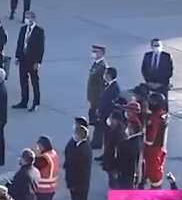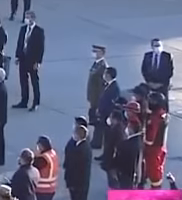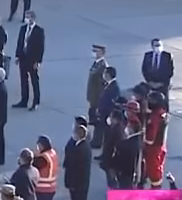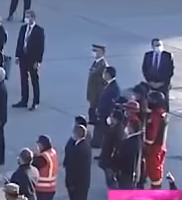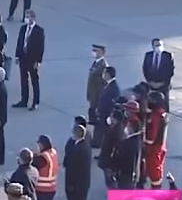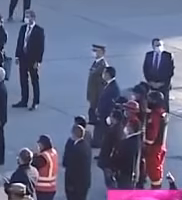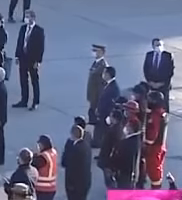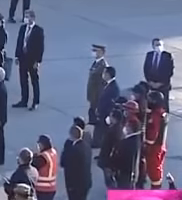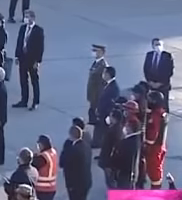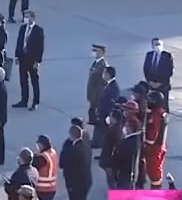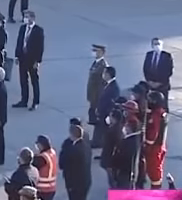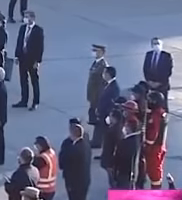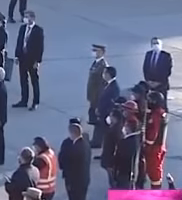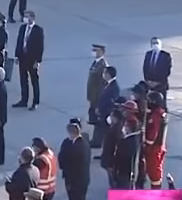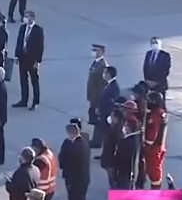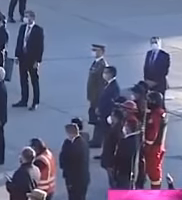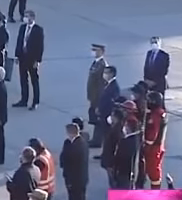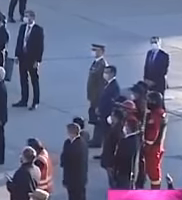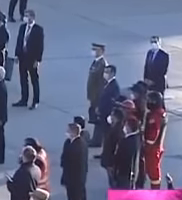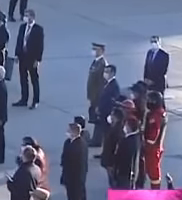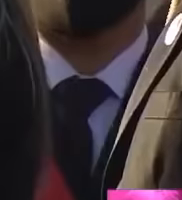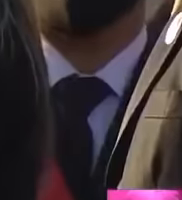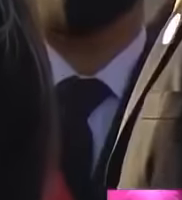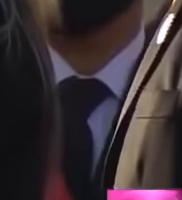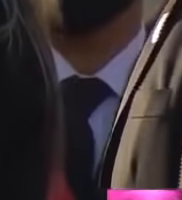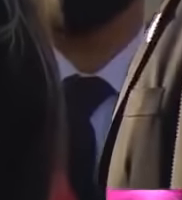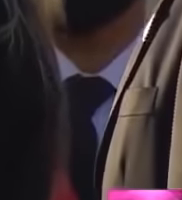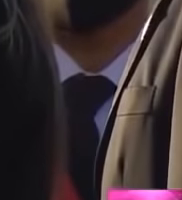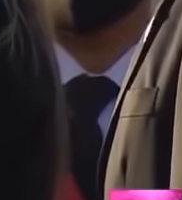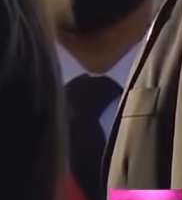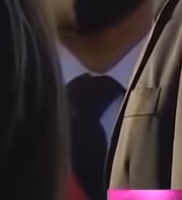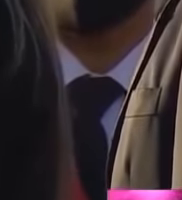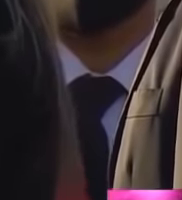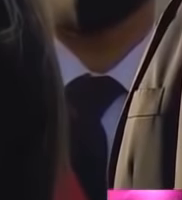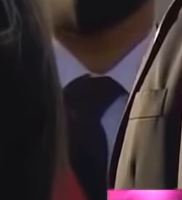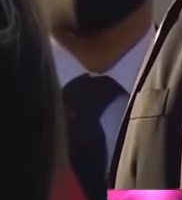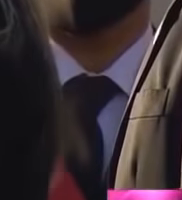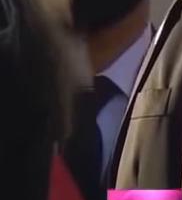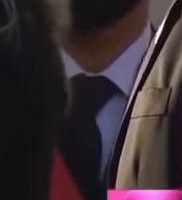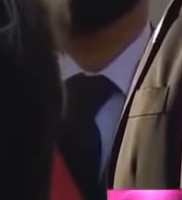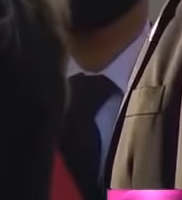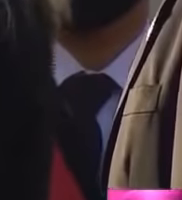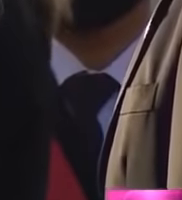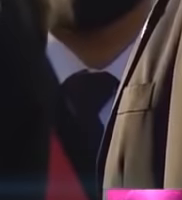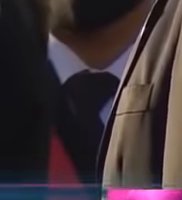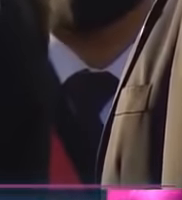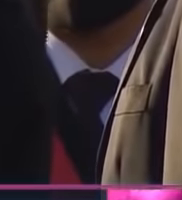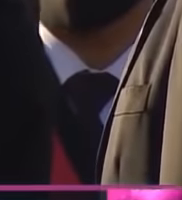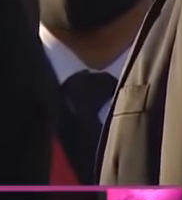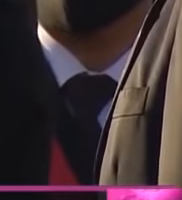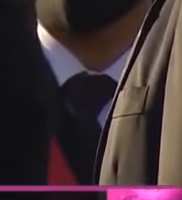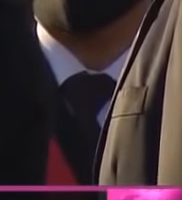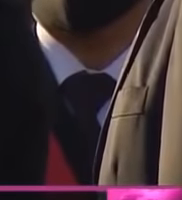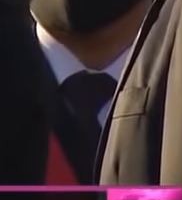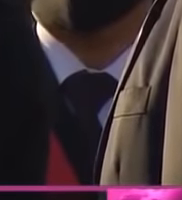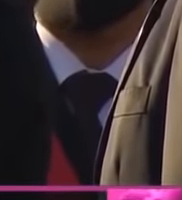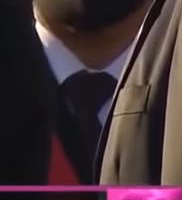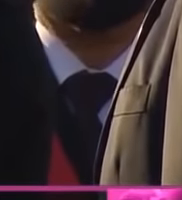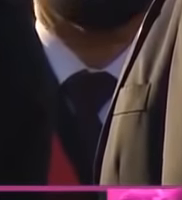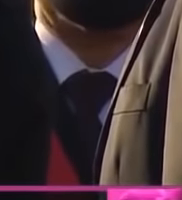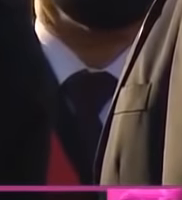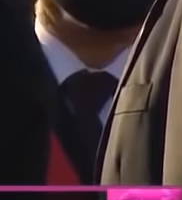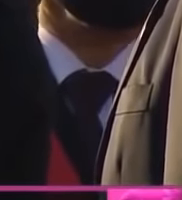Con la venia de Su Majestad, invito al presidente del Consejo Municipal del Alto, Antíoco Cala, a proceder a